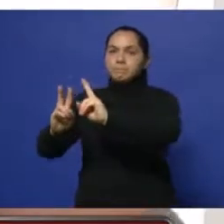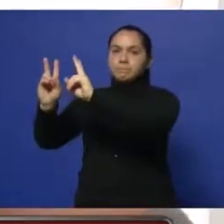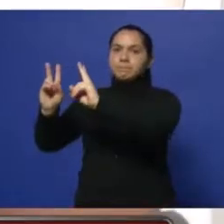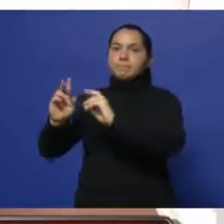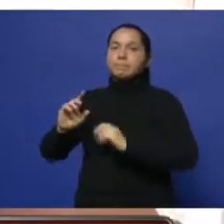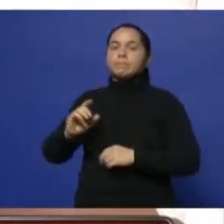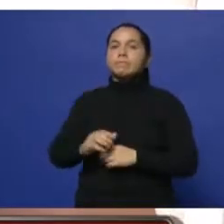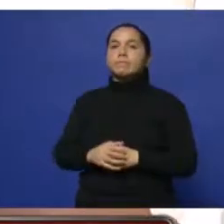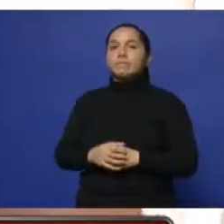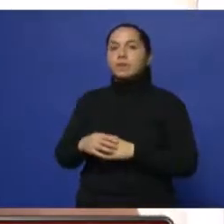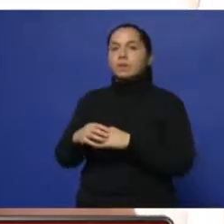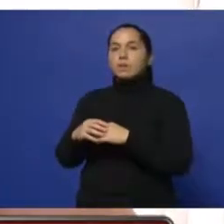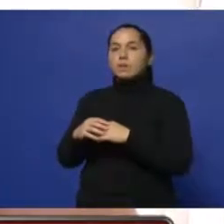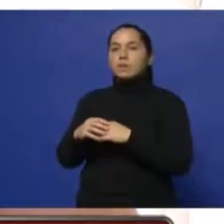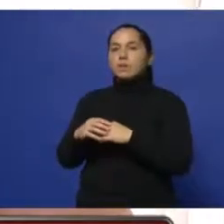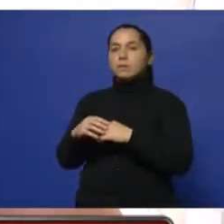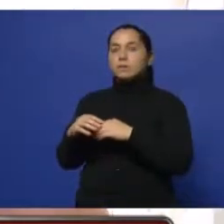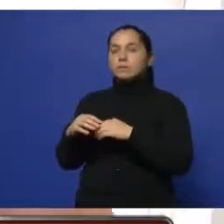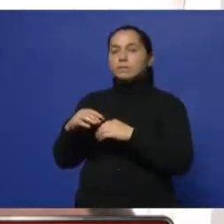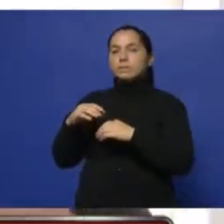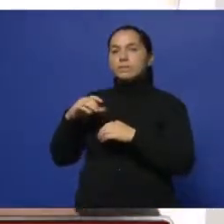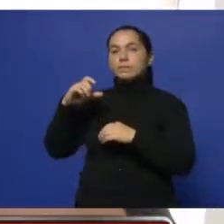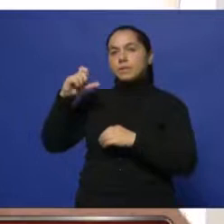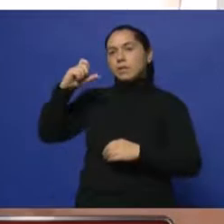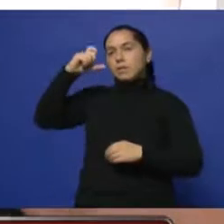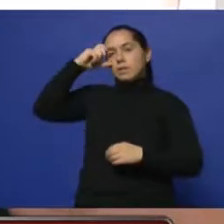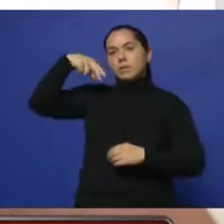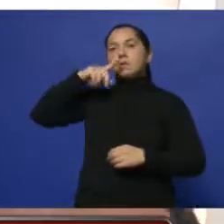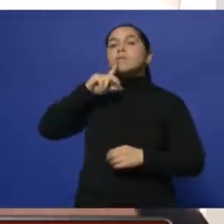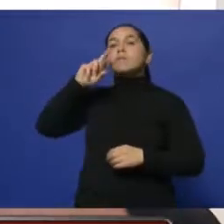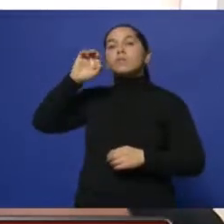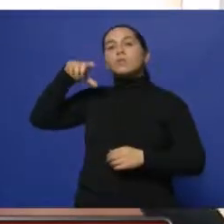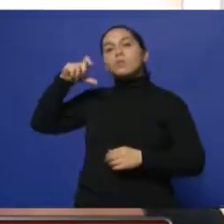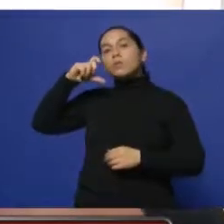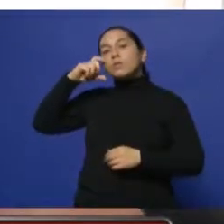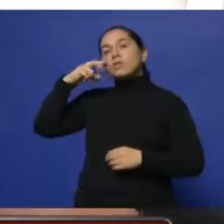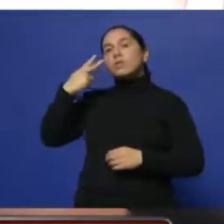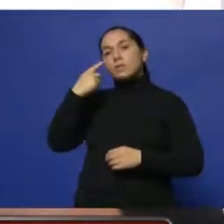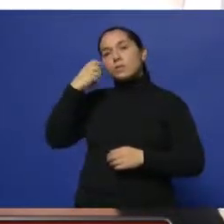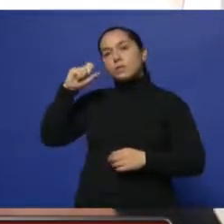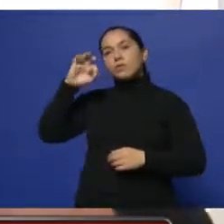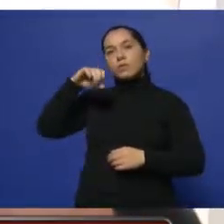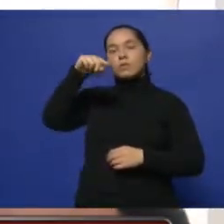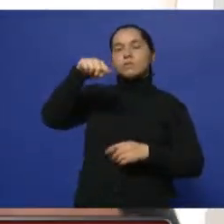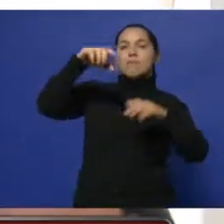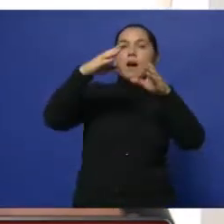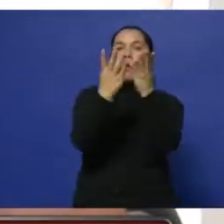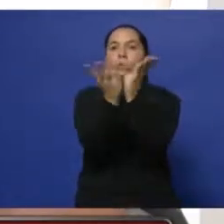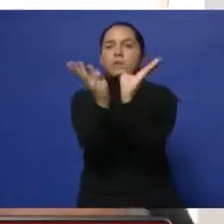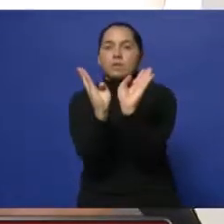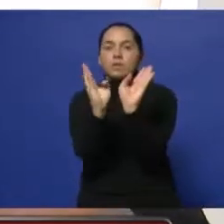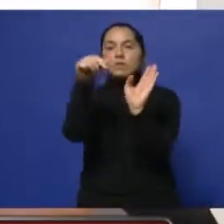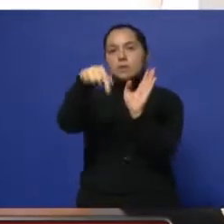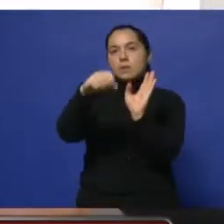el acceso al auditorio que va a tener el patio central de este lugar, que también